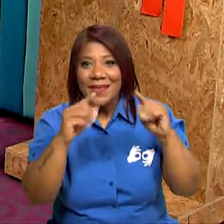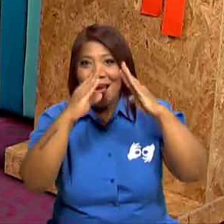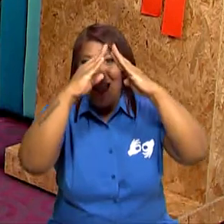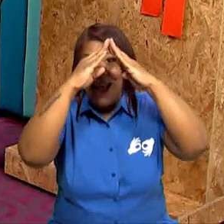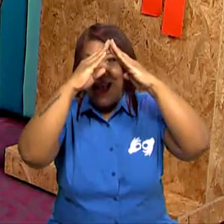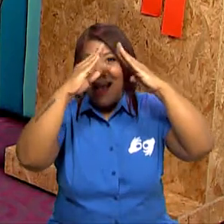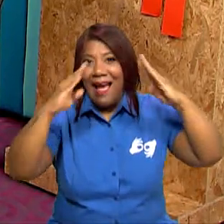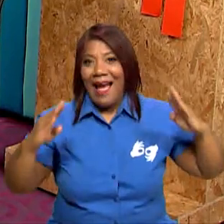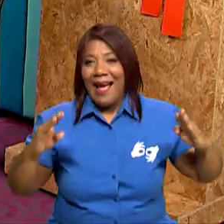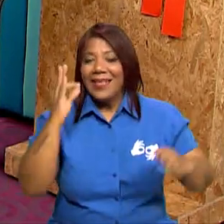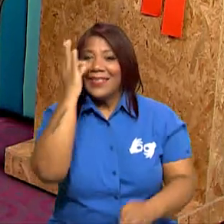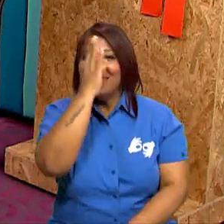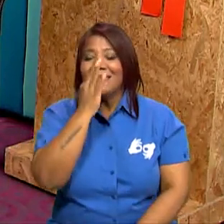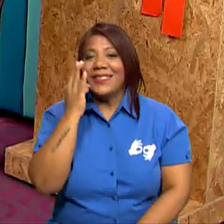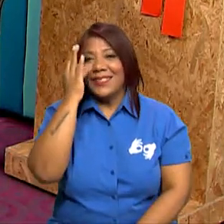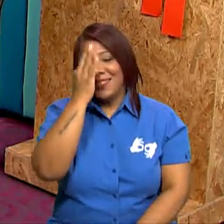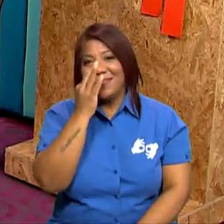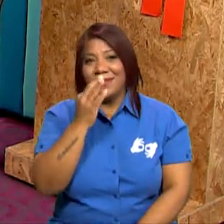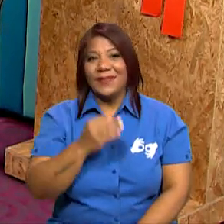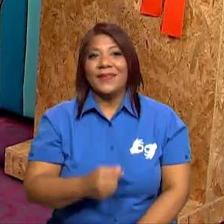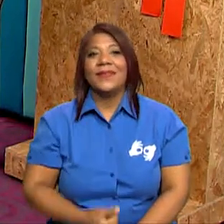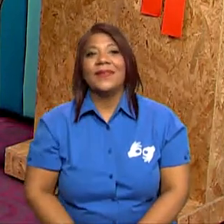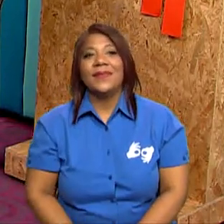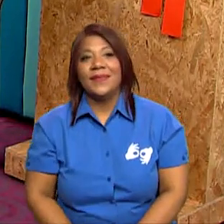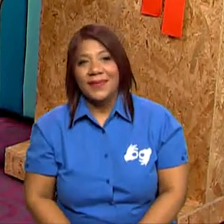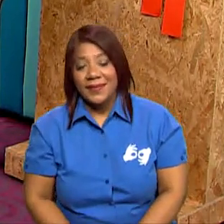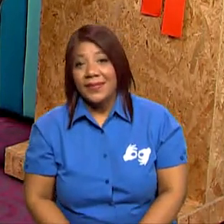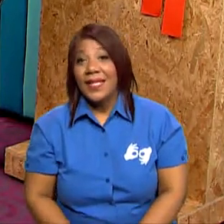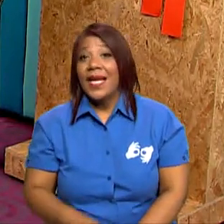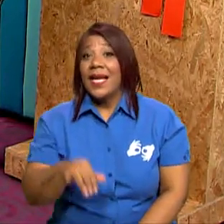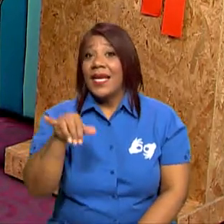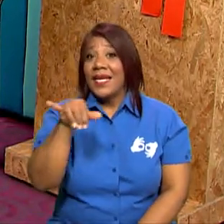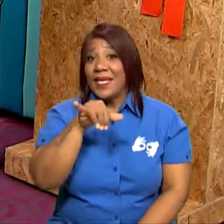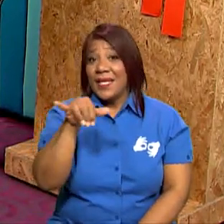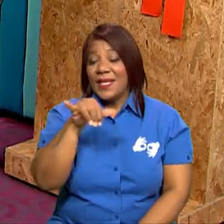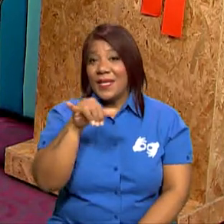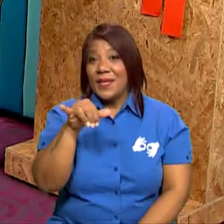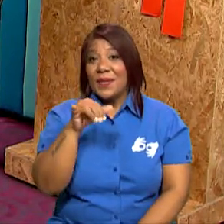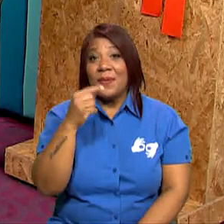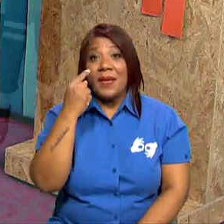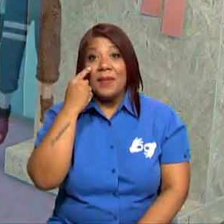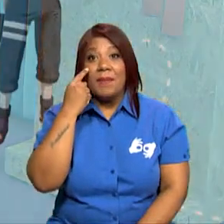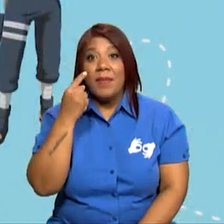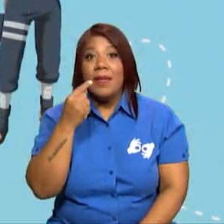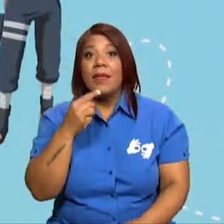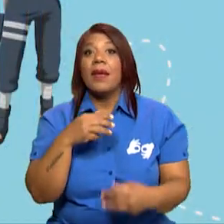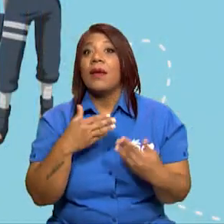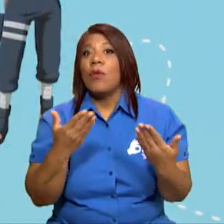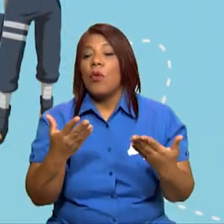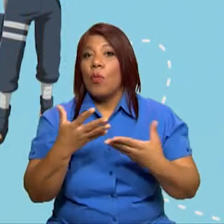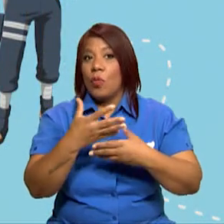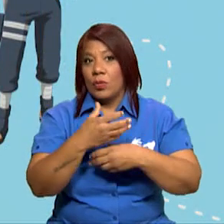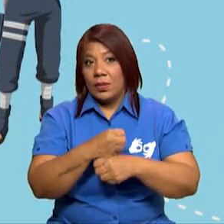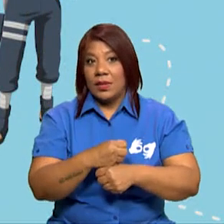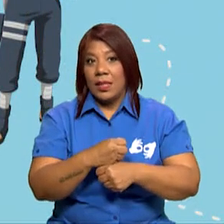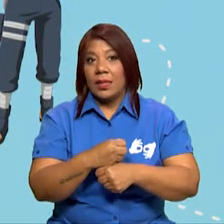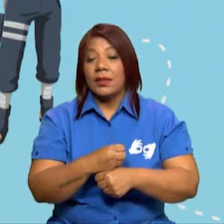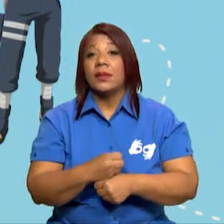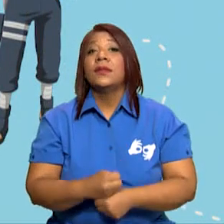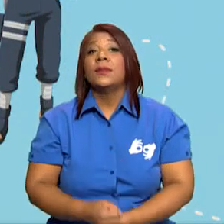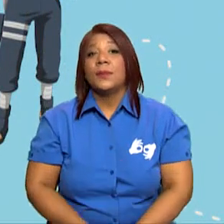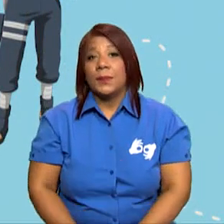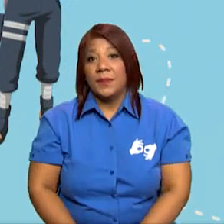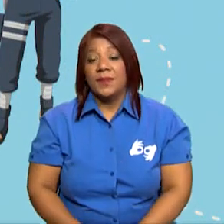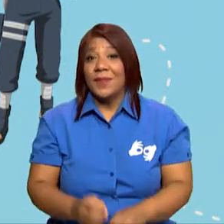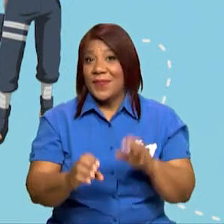frecuencia relativa igual a la frecuencia absoluta entre el total de datos que obtenemos. Wow. Con un ejemplo tal vez lo podamos entender